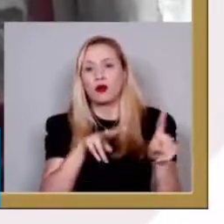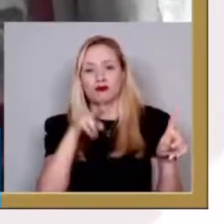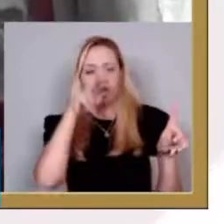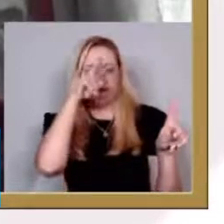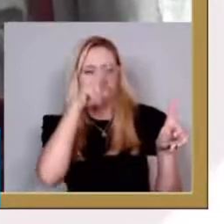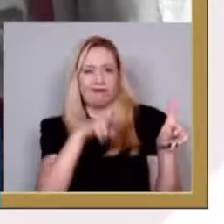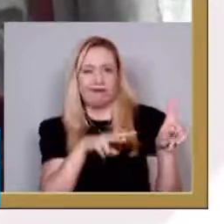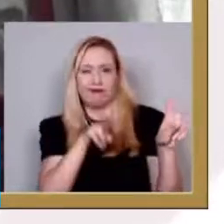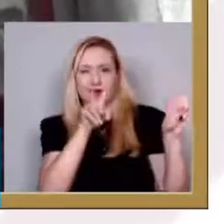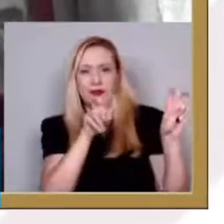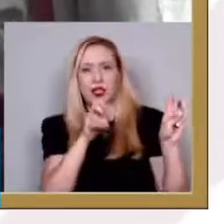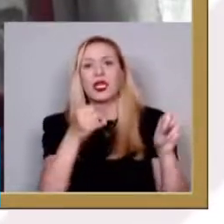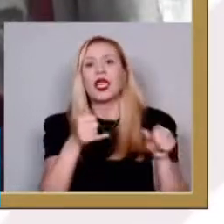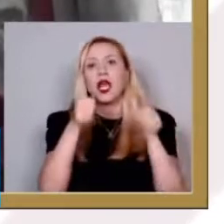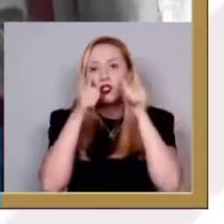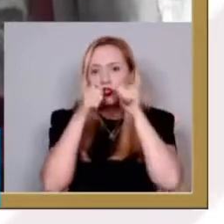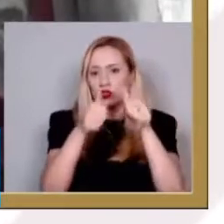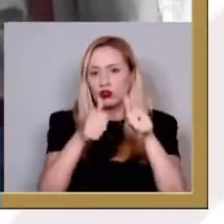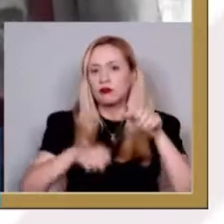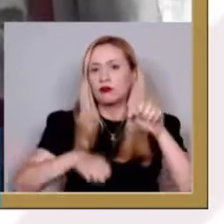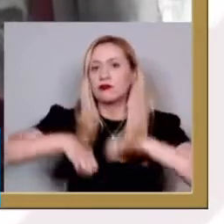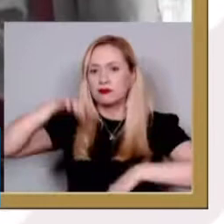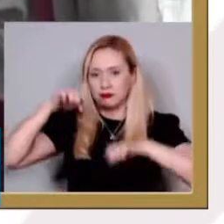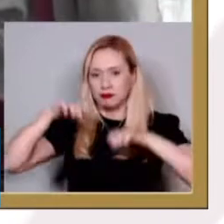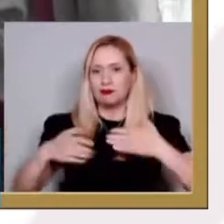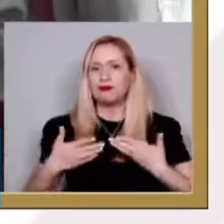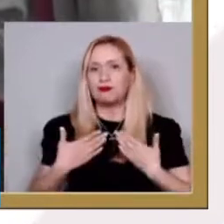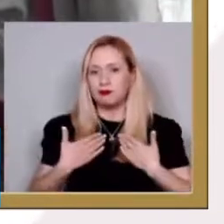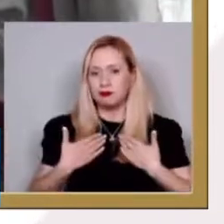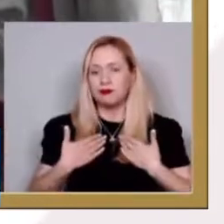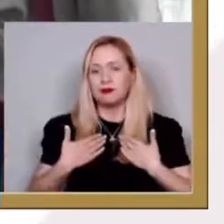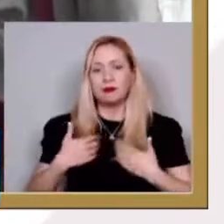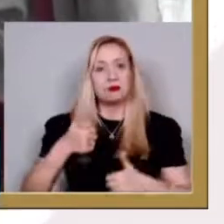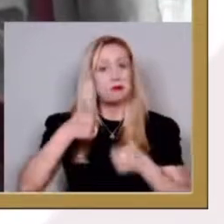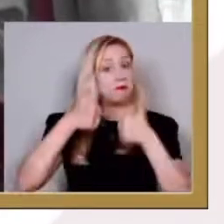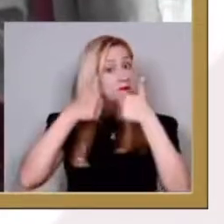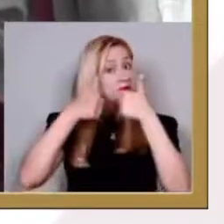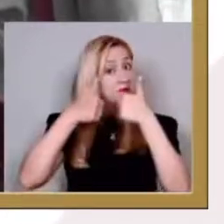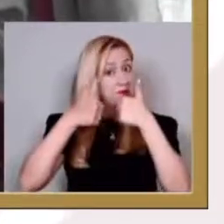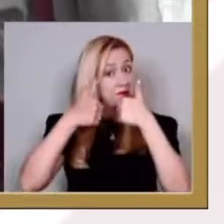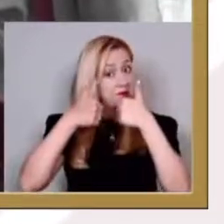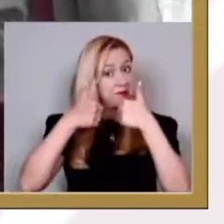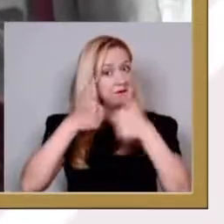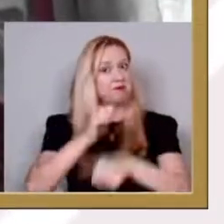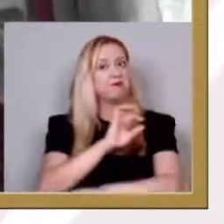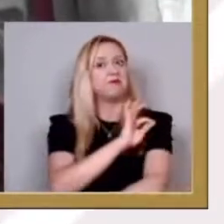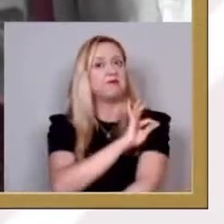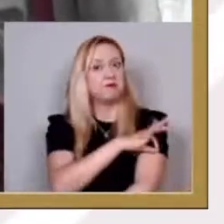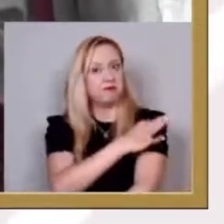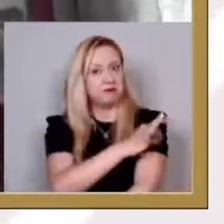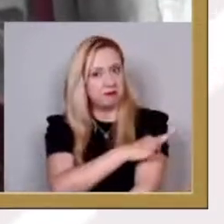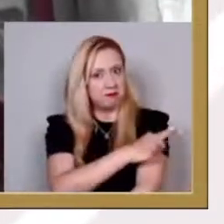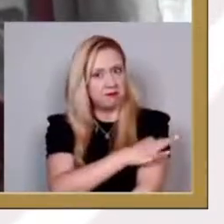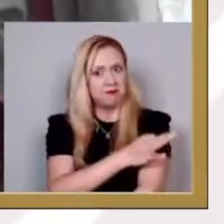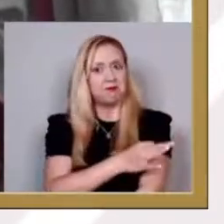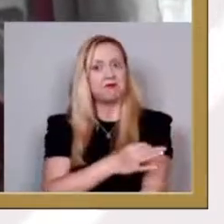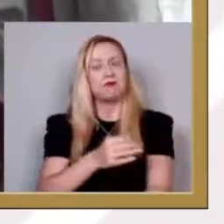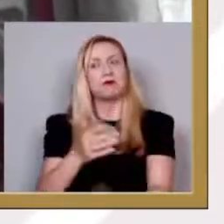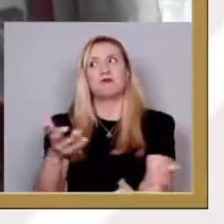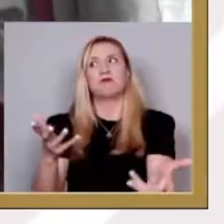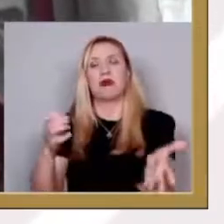mayores. La excelente vacunación a nosotras las personas mayores sentó un precedente